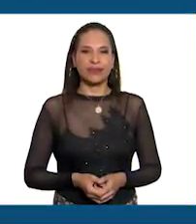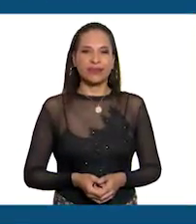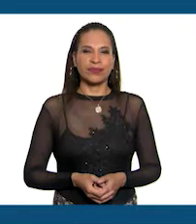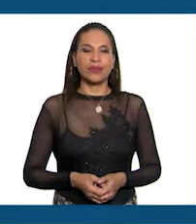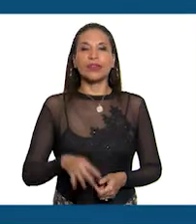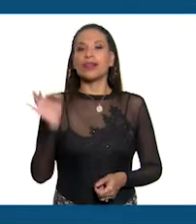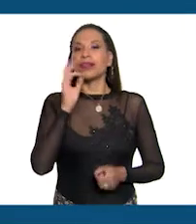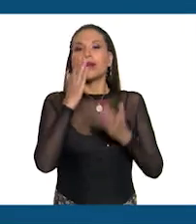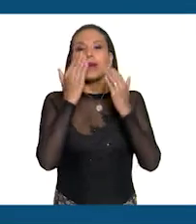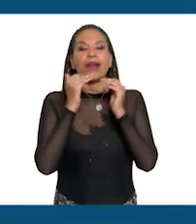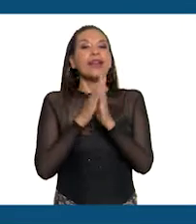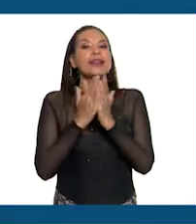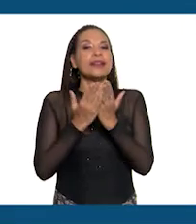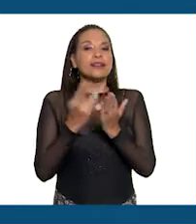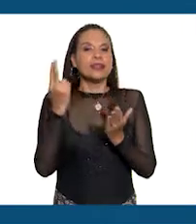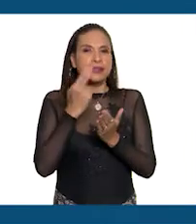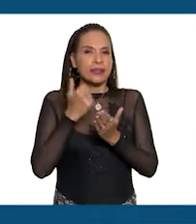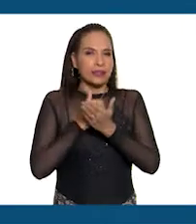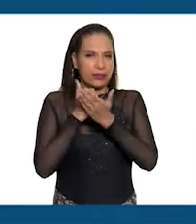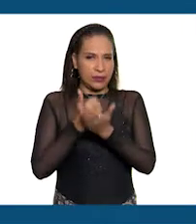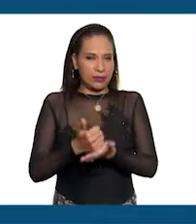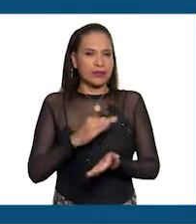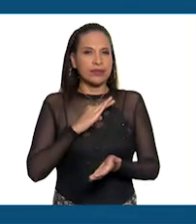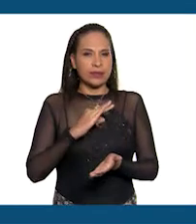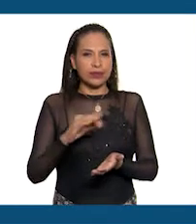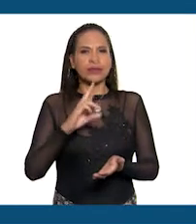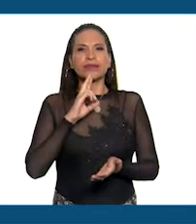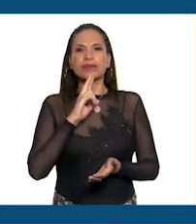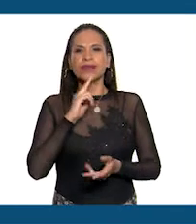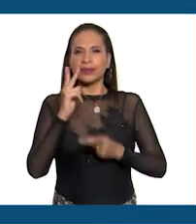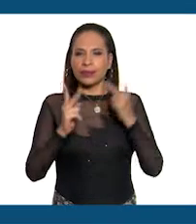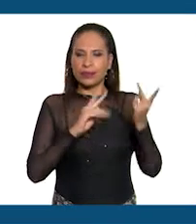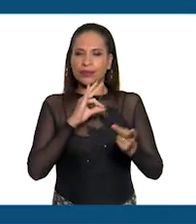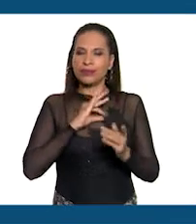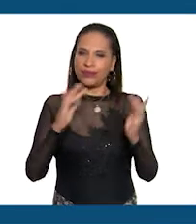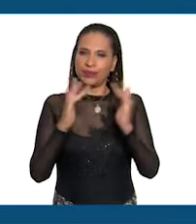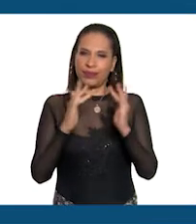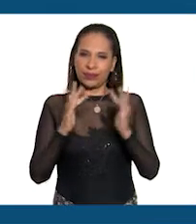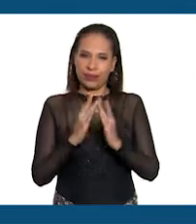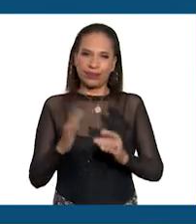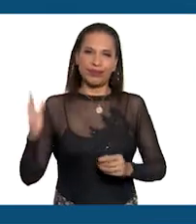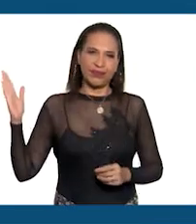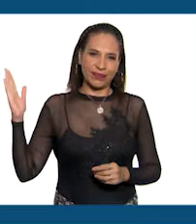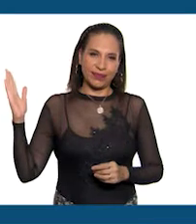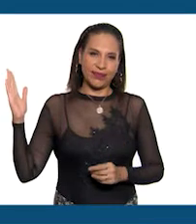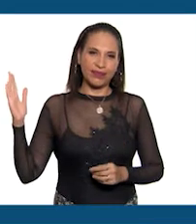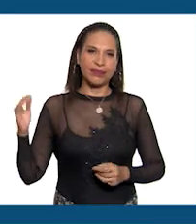Si no tienes el libro de texto o necesitas ayuda para responder las preguntas, contáctanos.